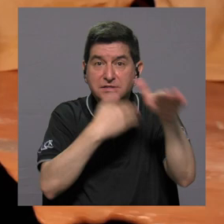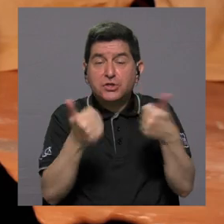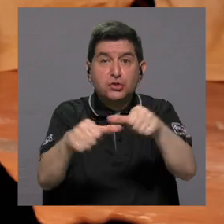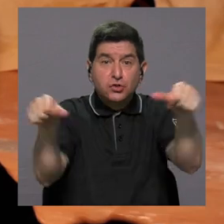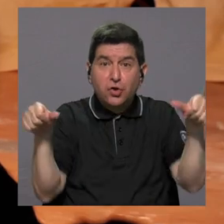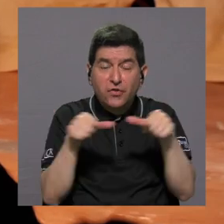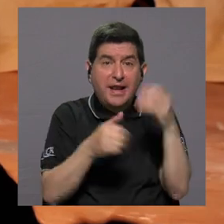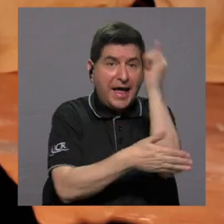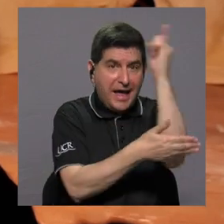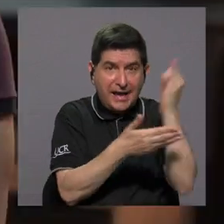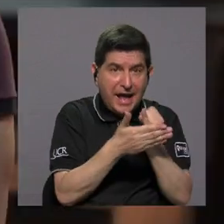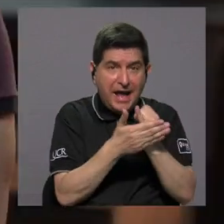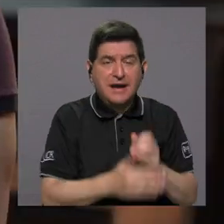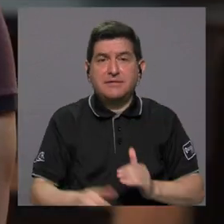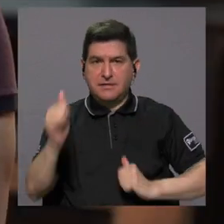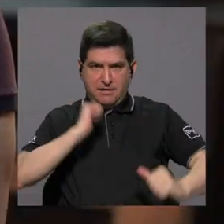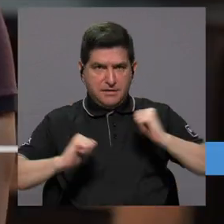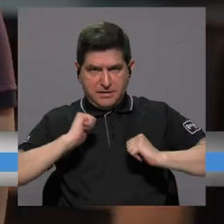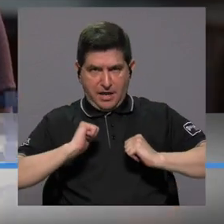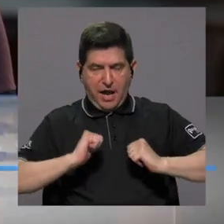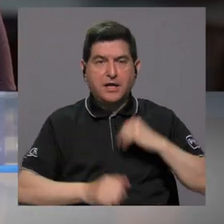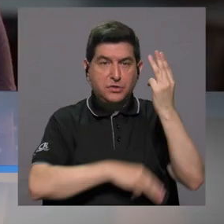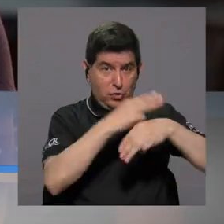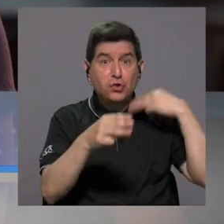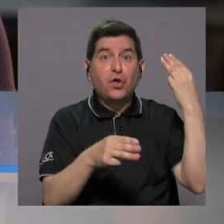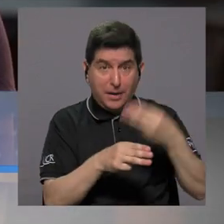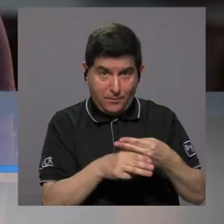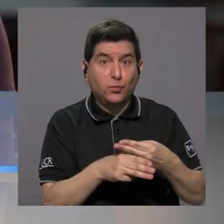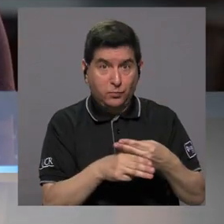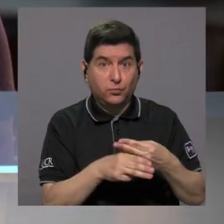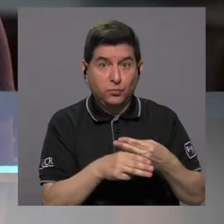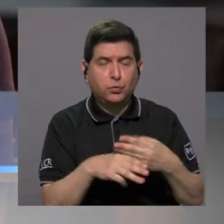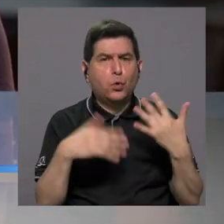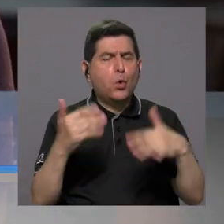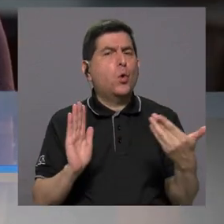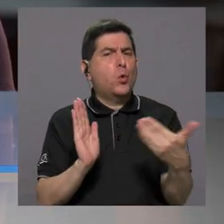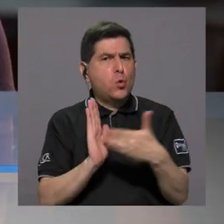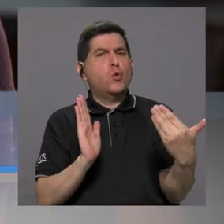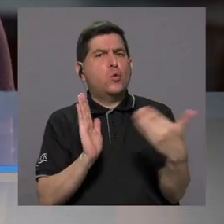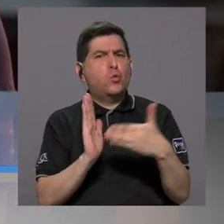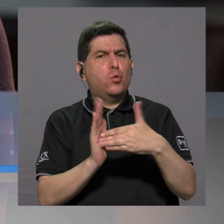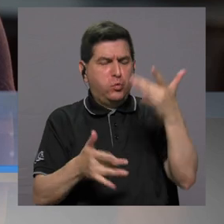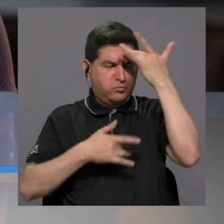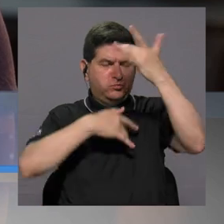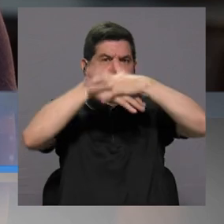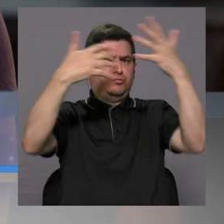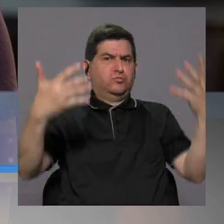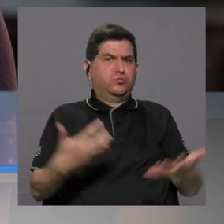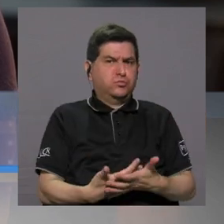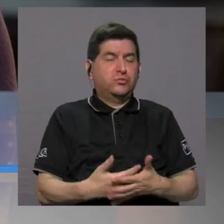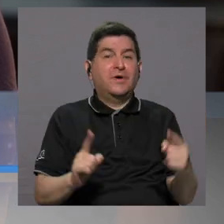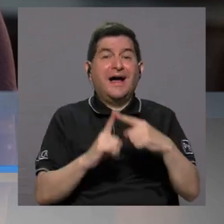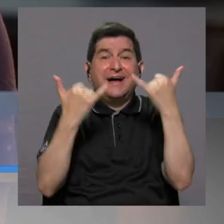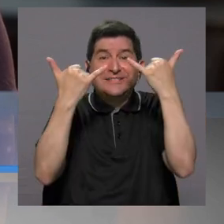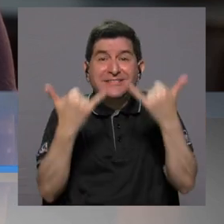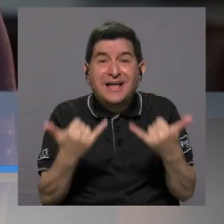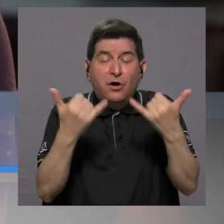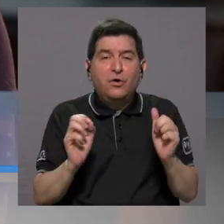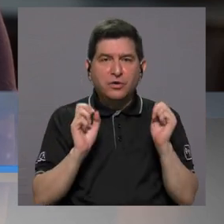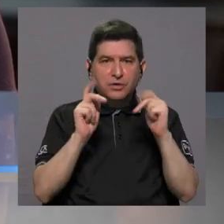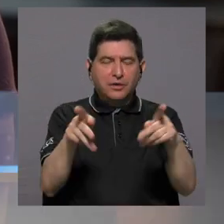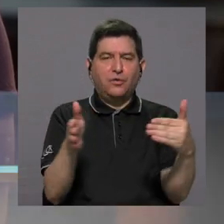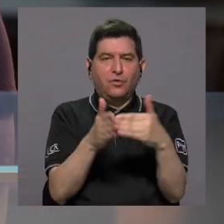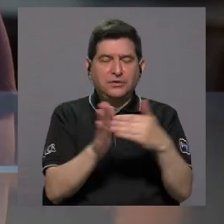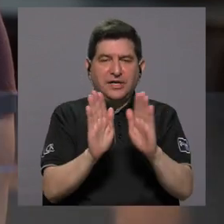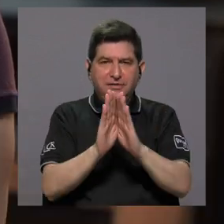el sector artístico escénico a nivel mundial se ha visto muy lastimado por la pandemia y hasta ahora tenemos la oportunidad